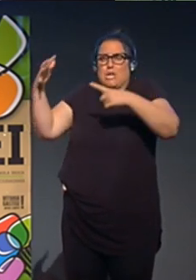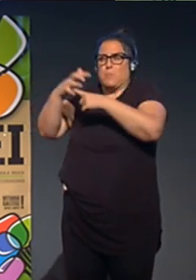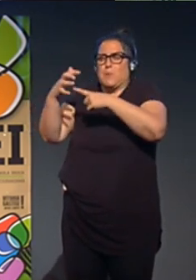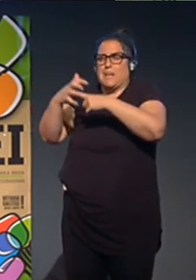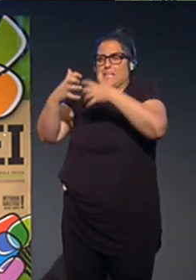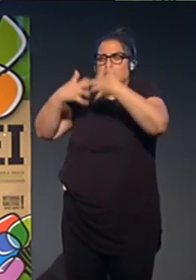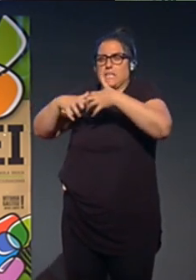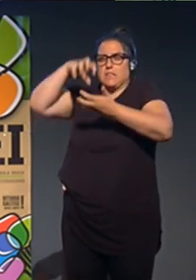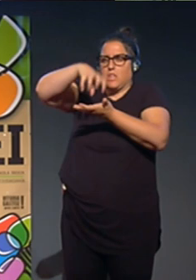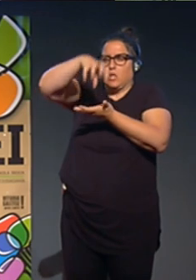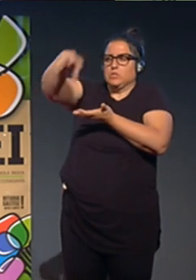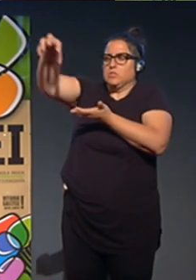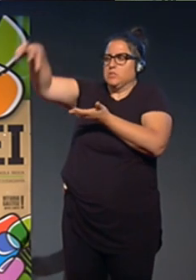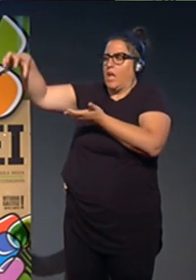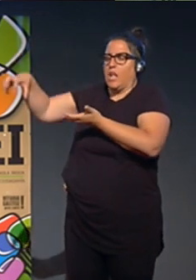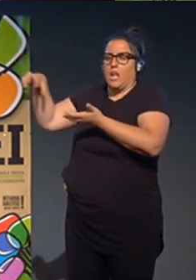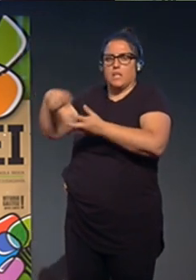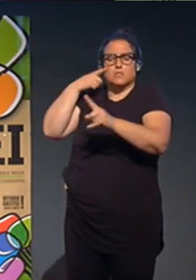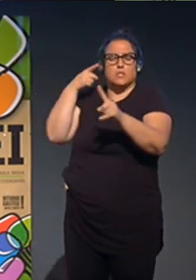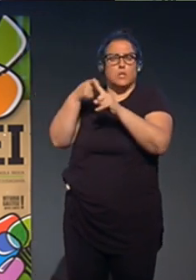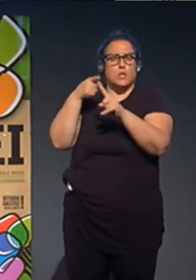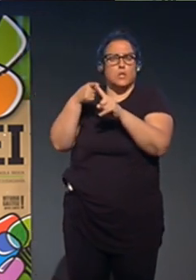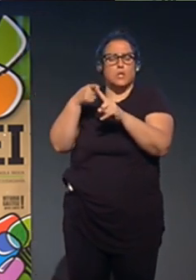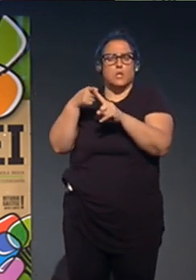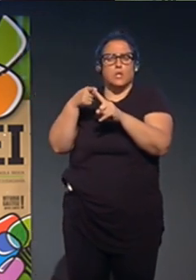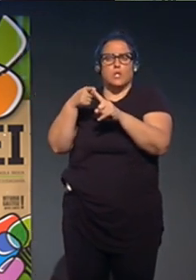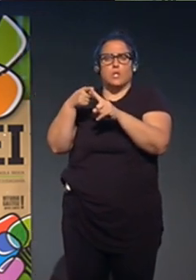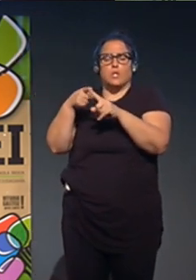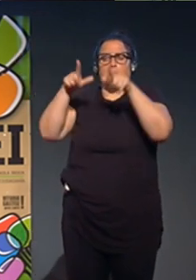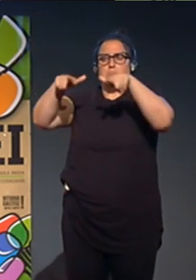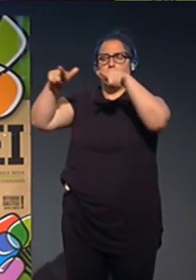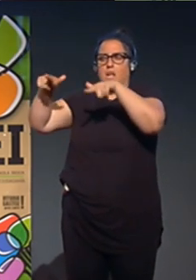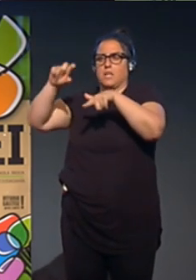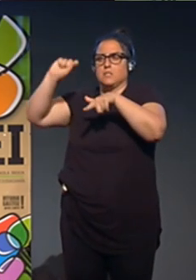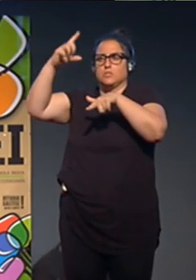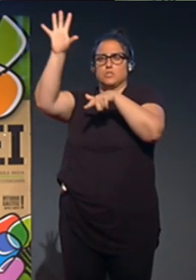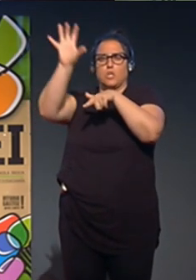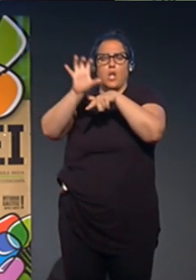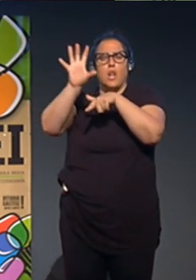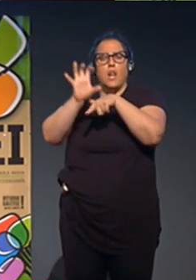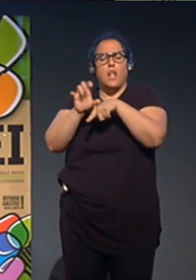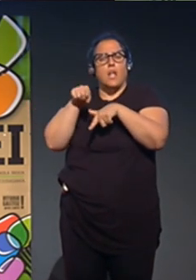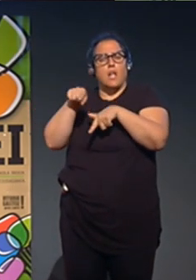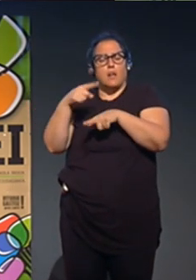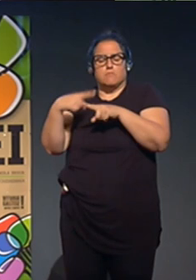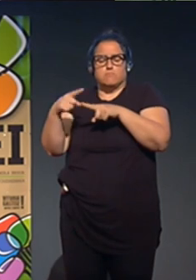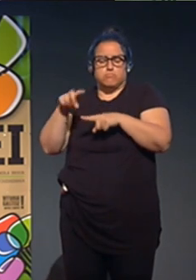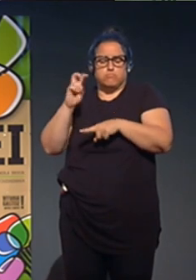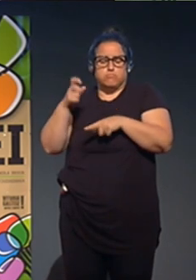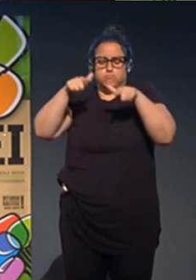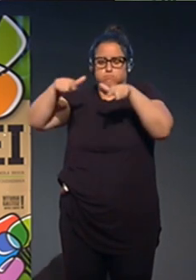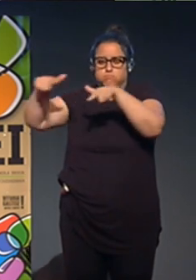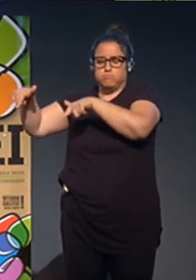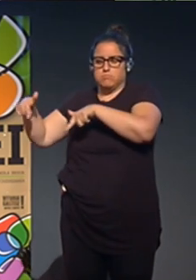industriales de para instalar paneles solares que va un poco en contradicción no con con con